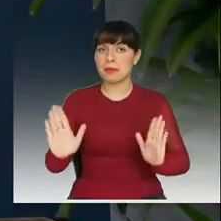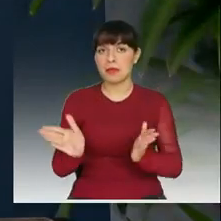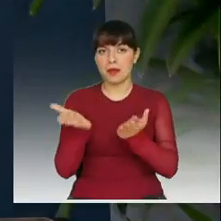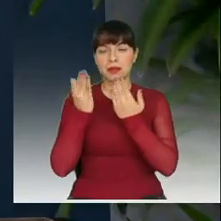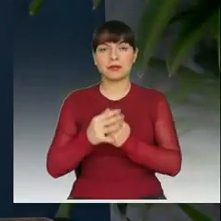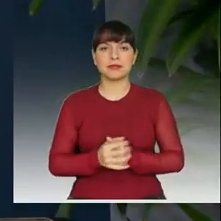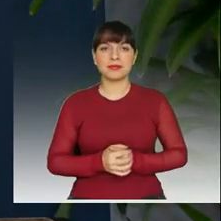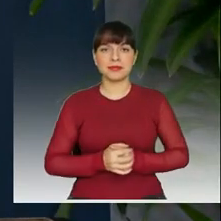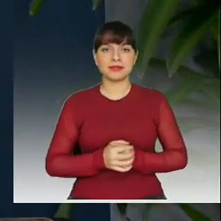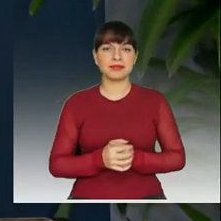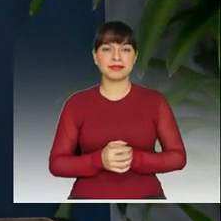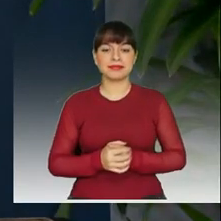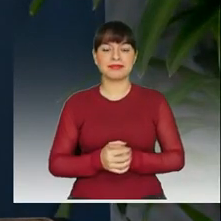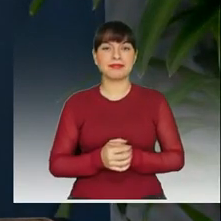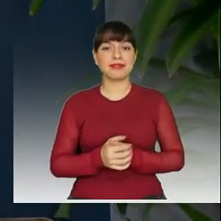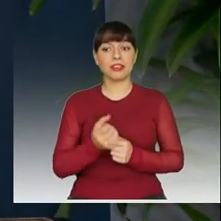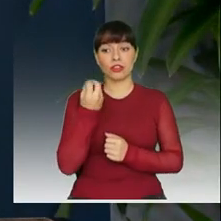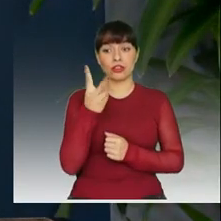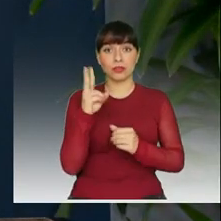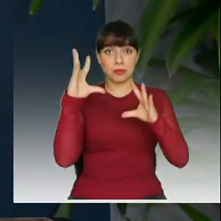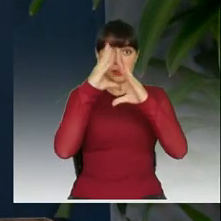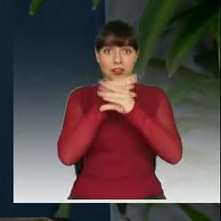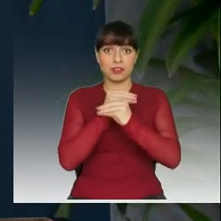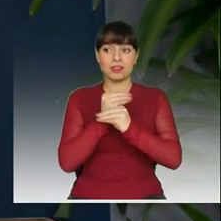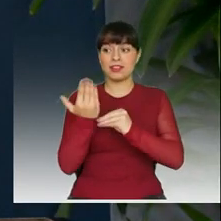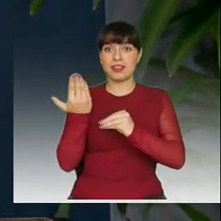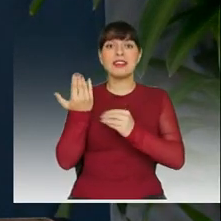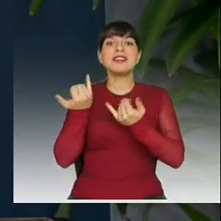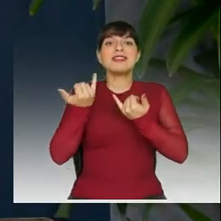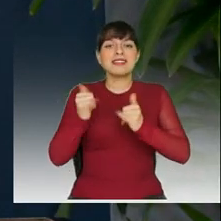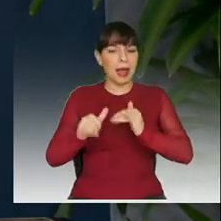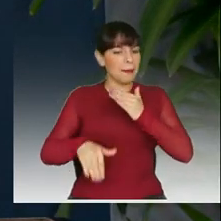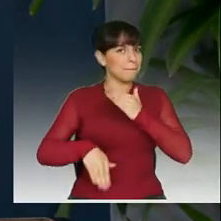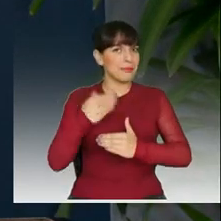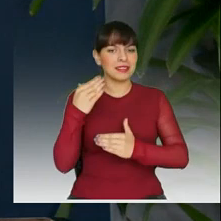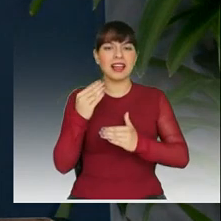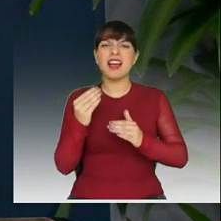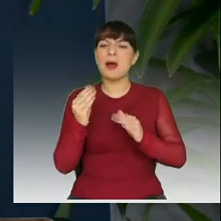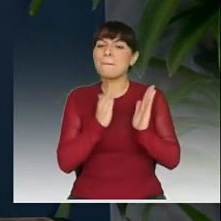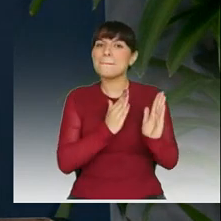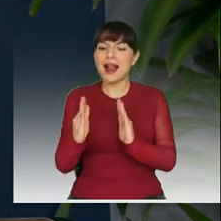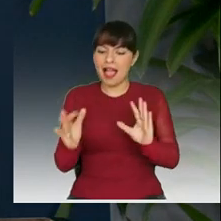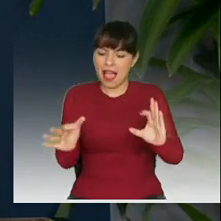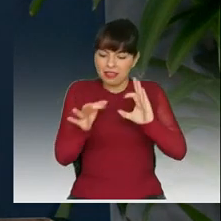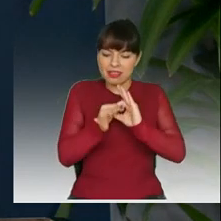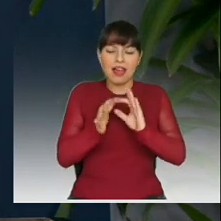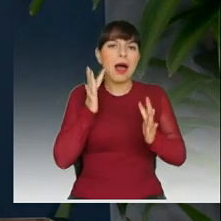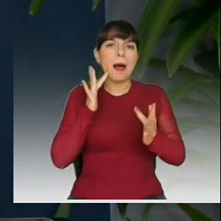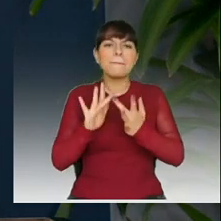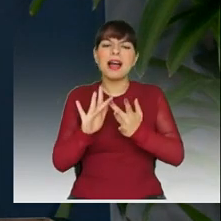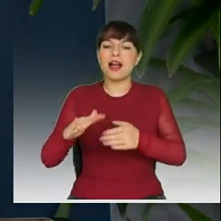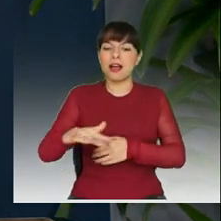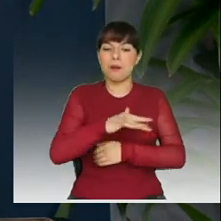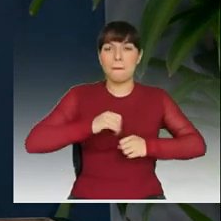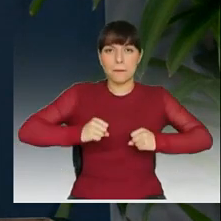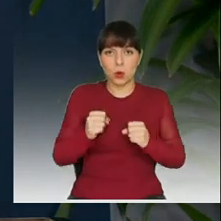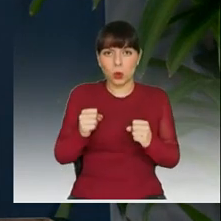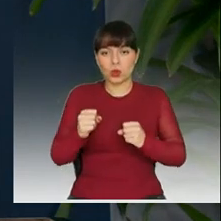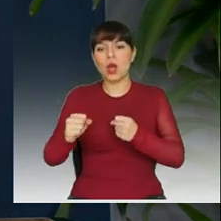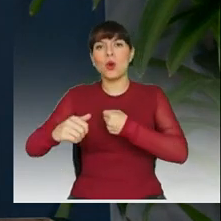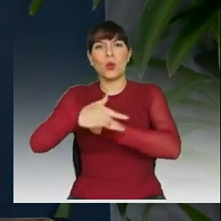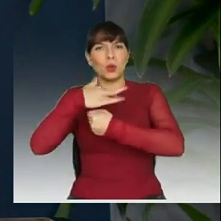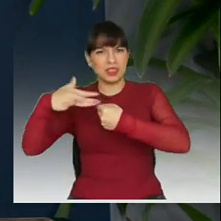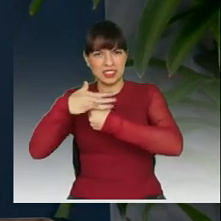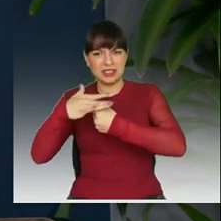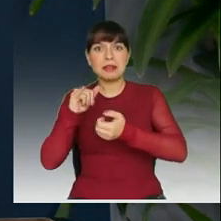Y desde la medianoche empezó a operar el plan candado que tendrá restricciones de movilidad entre Bogotá y Cundinamarca para que el puente festivo que inicia no se convierta en